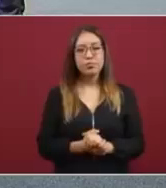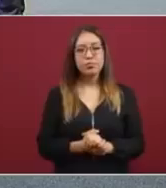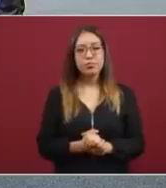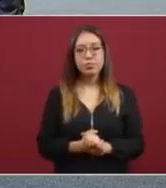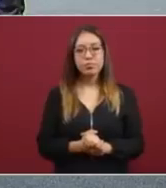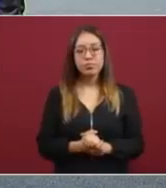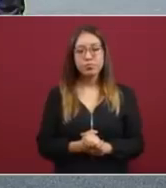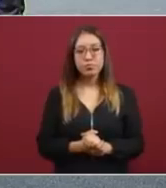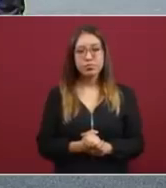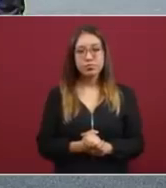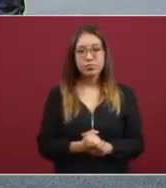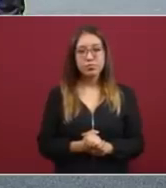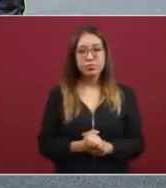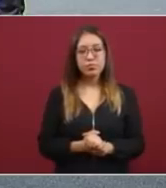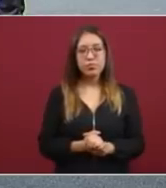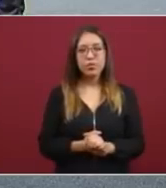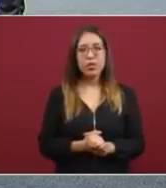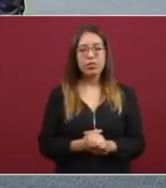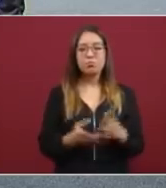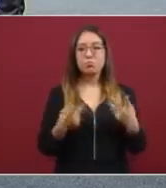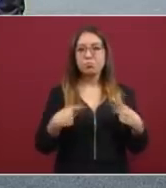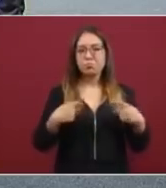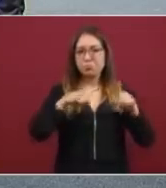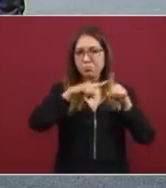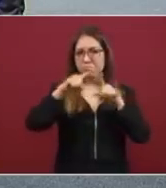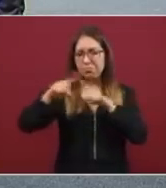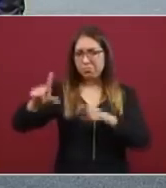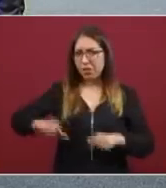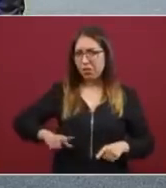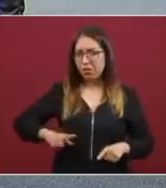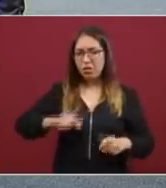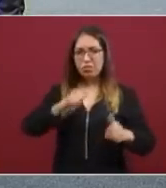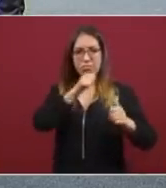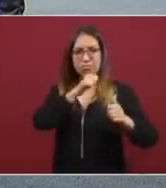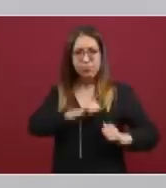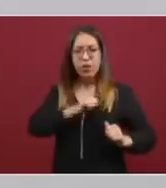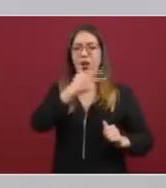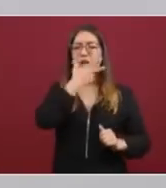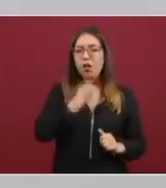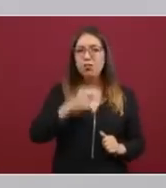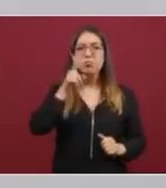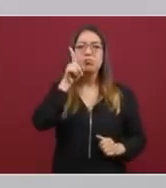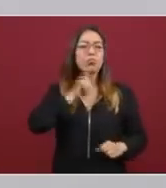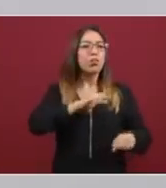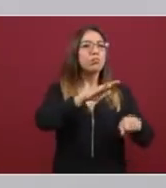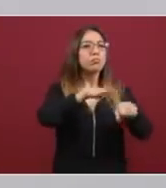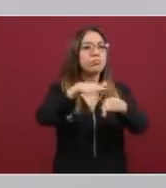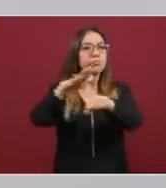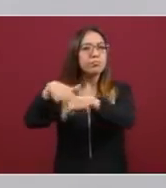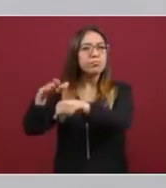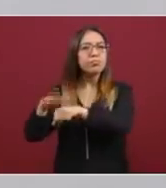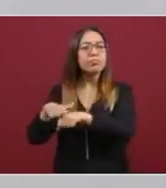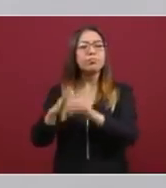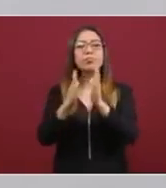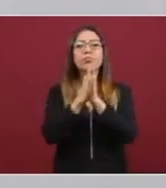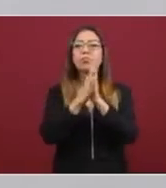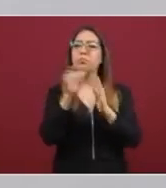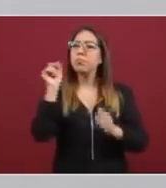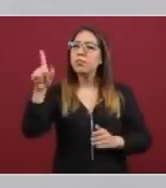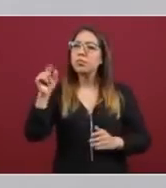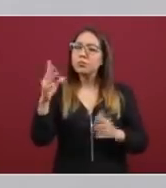ocupan las dependencias del gobierno federal, mujeres, hombres, a que hagan lo